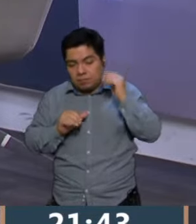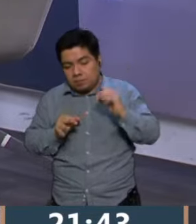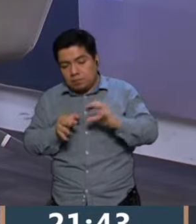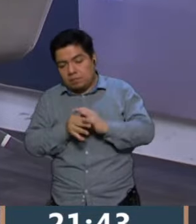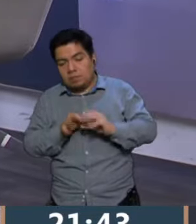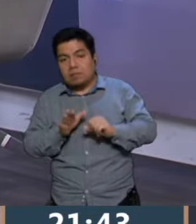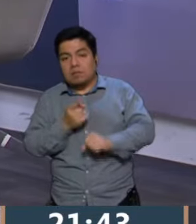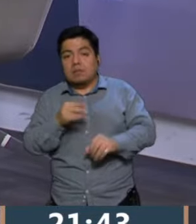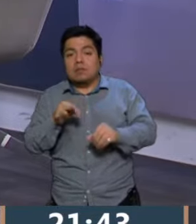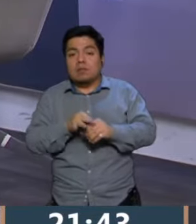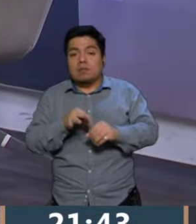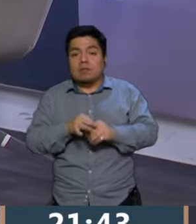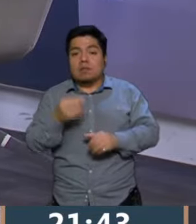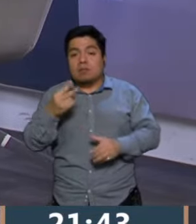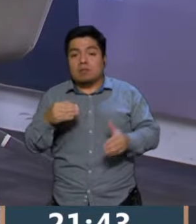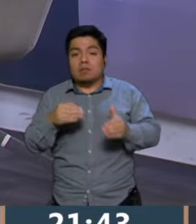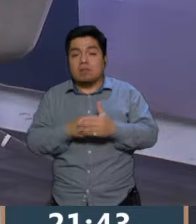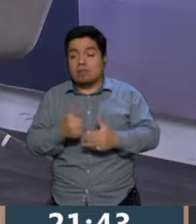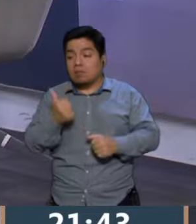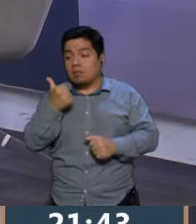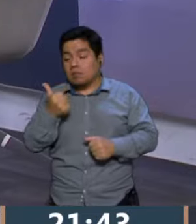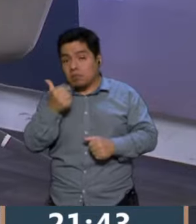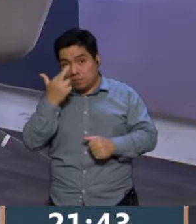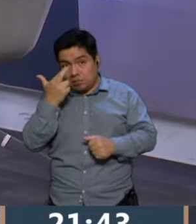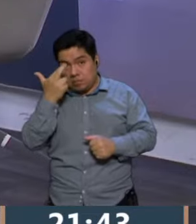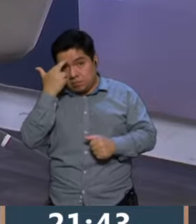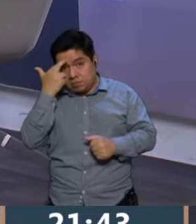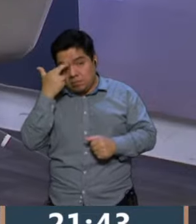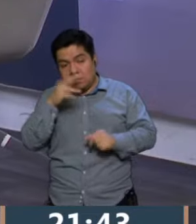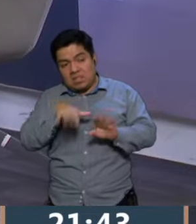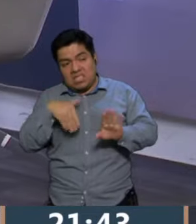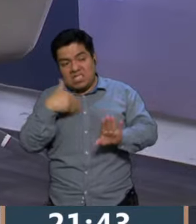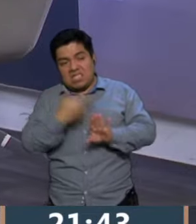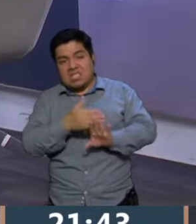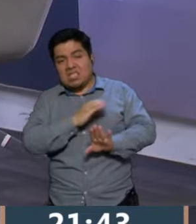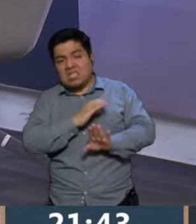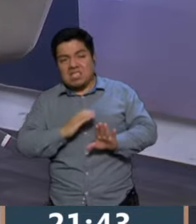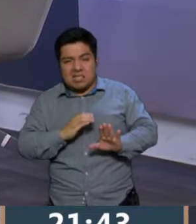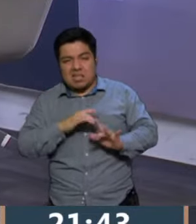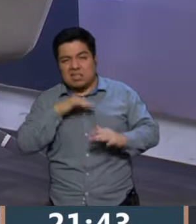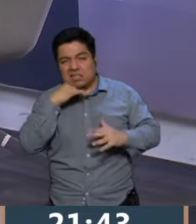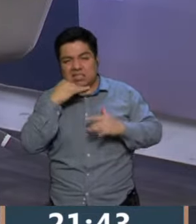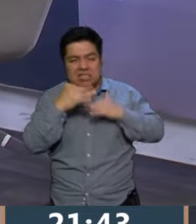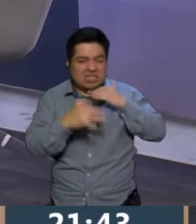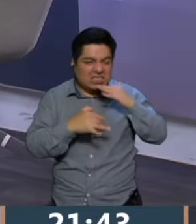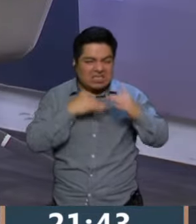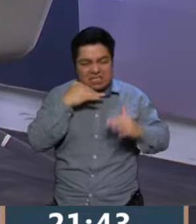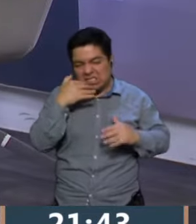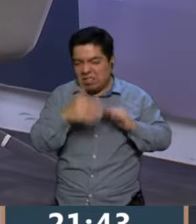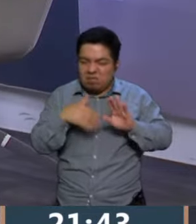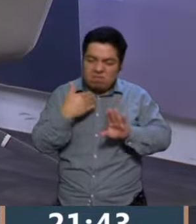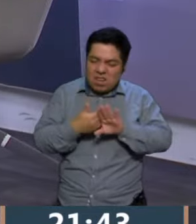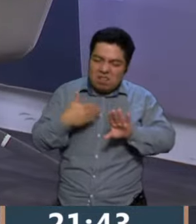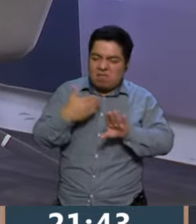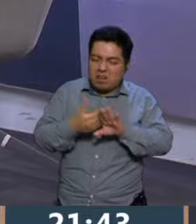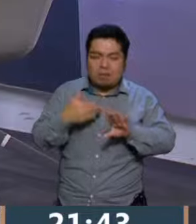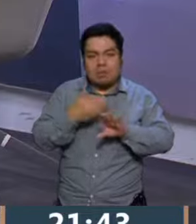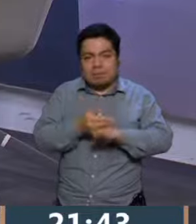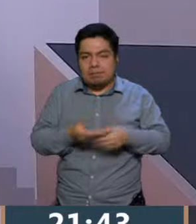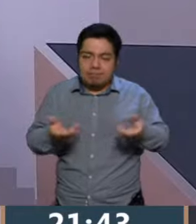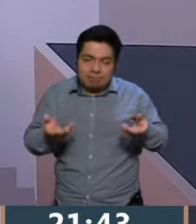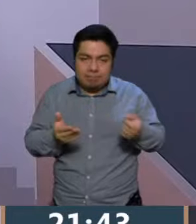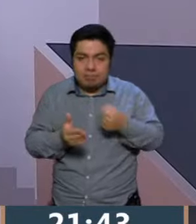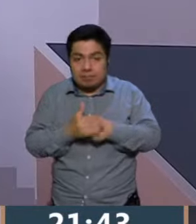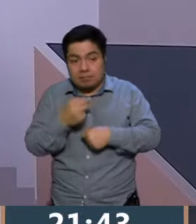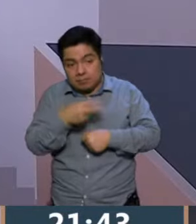después de la elección presidencial de 2006, en la que hubo una fuerte campaña negra en contra de uno de los candidatos de la presidencia de la República. Uh-huh. Y justamente por